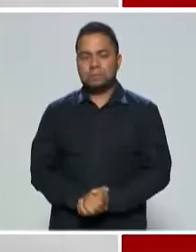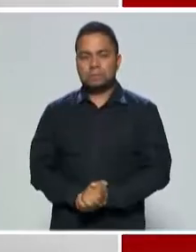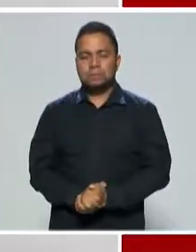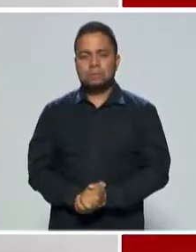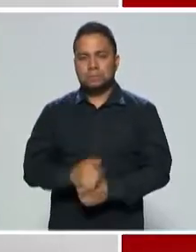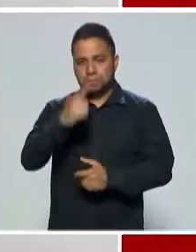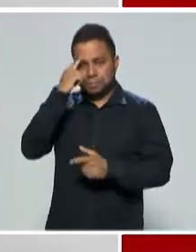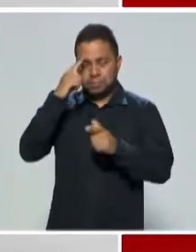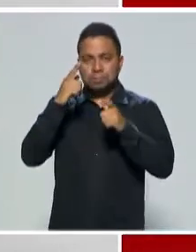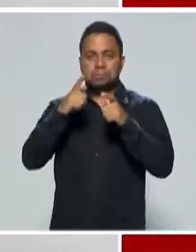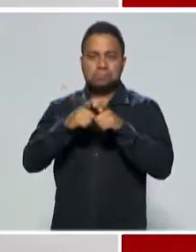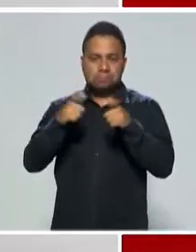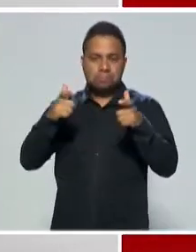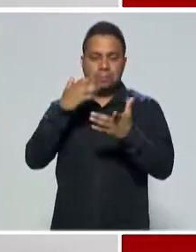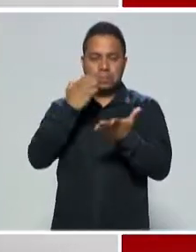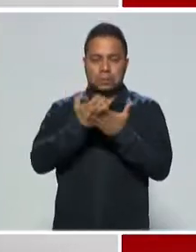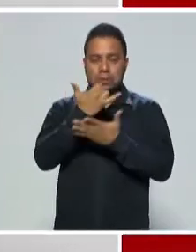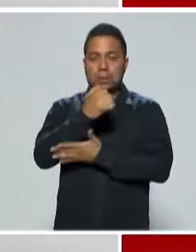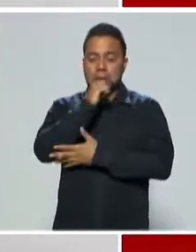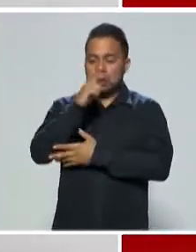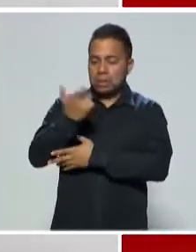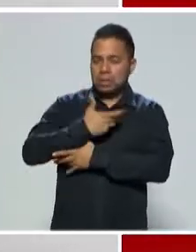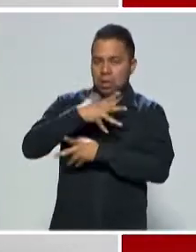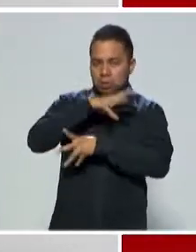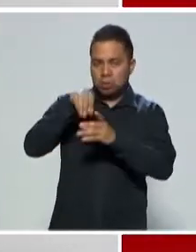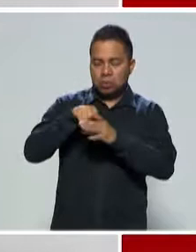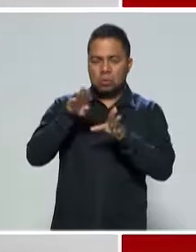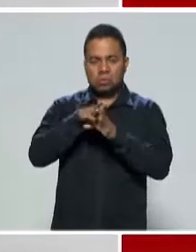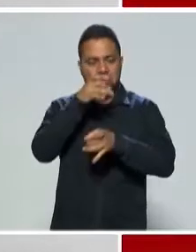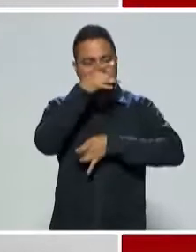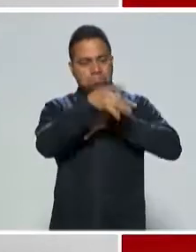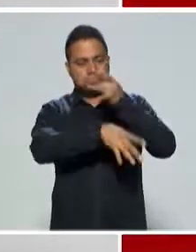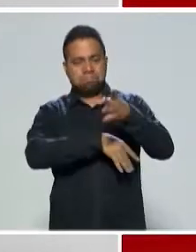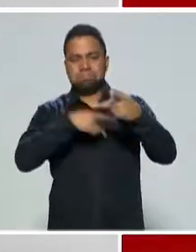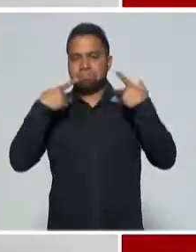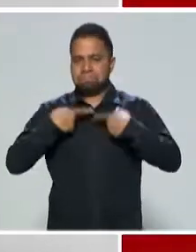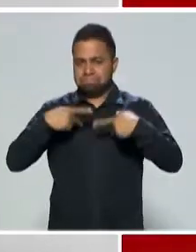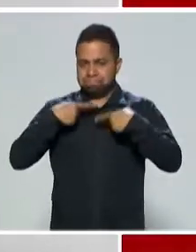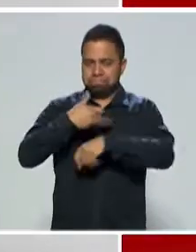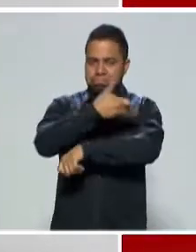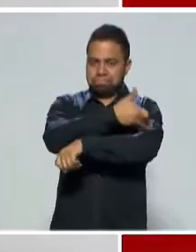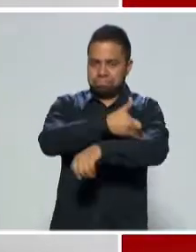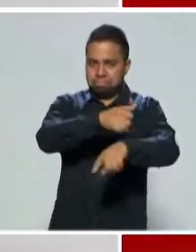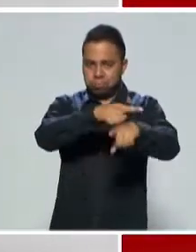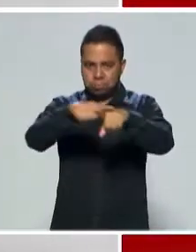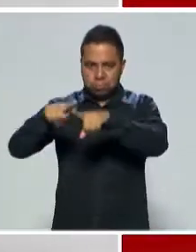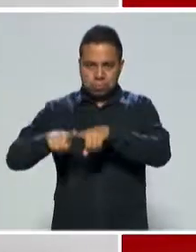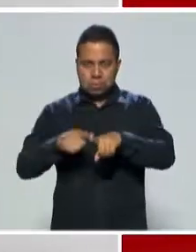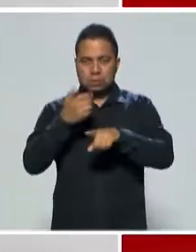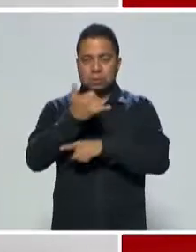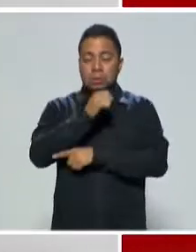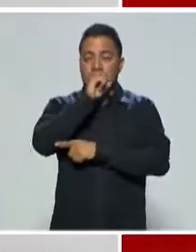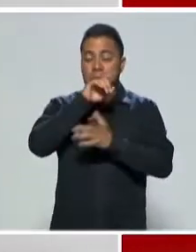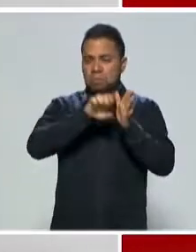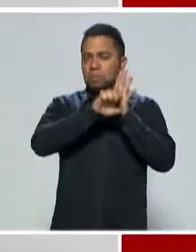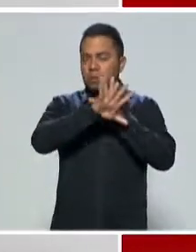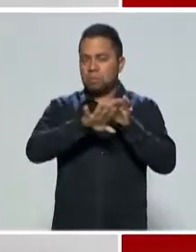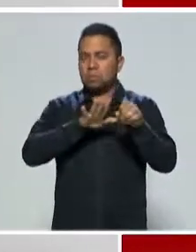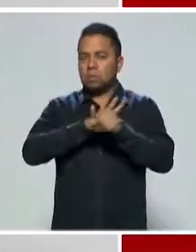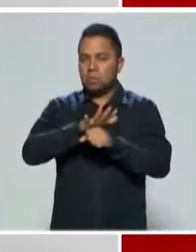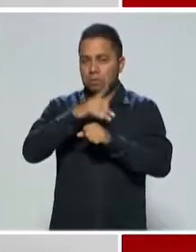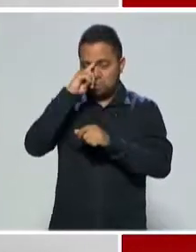crecimiento económico y la inflación afectan el bienestar de los agentes económicos así por ejemplo el